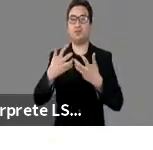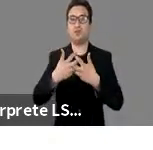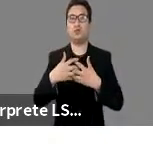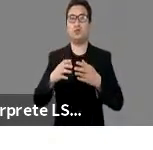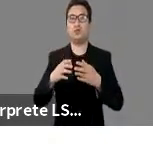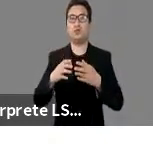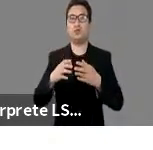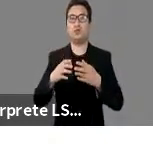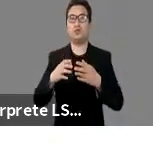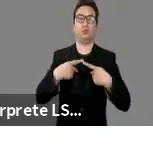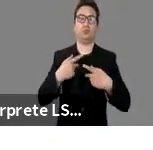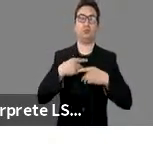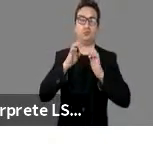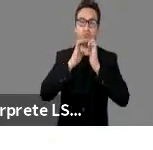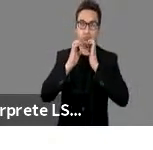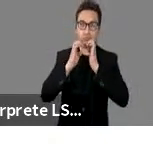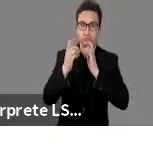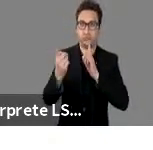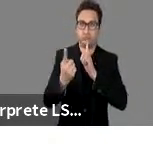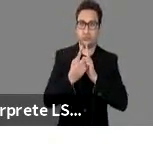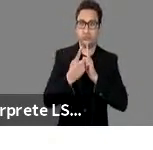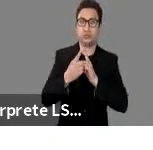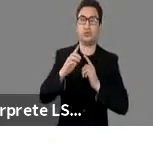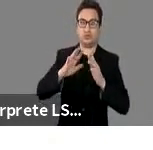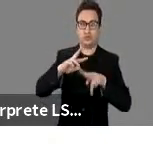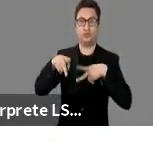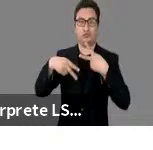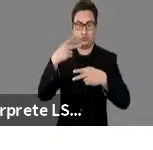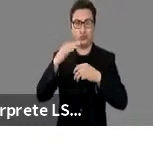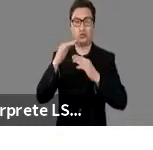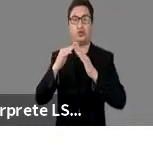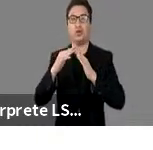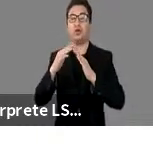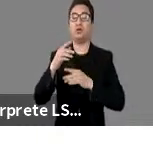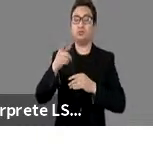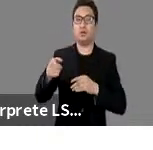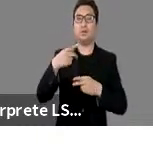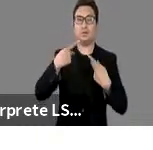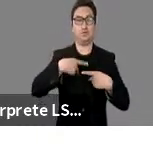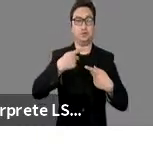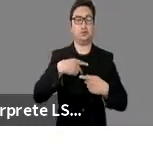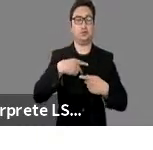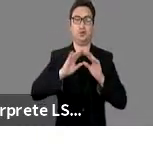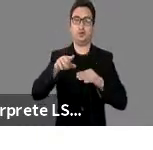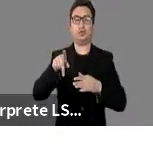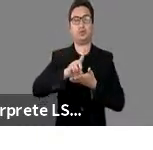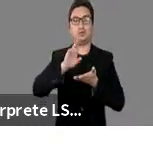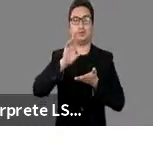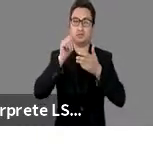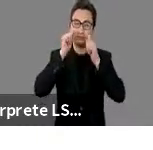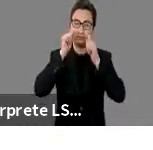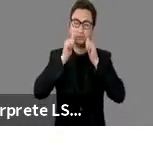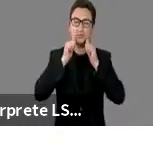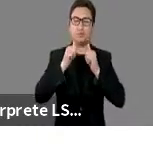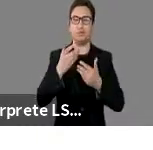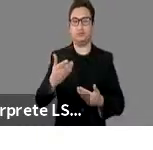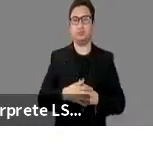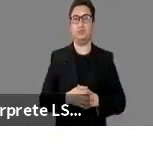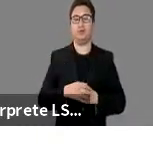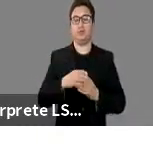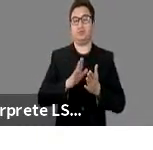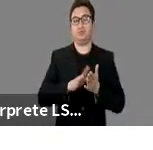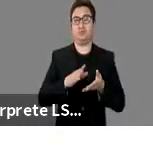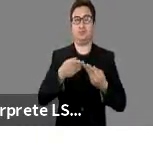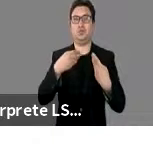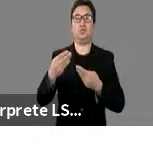constituí en el domicilio, se llevó a cabo una entrevista, era una persona que efectivamente tenía discapacidad visual, derivado a un